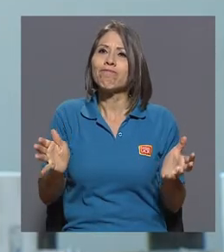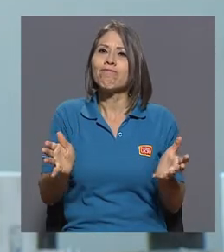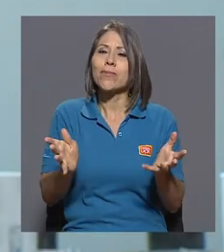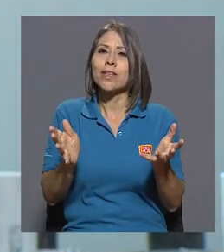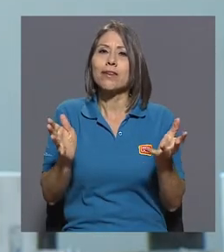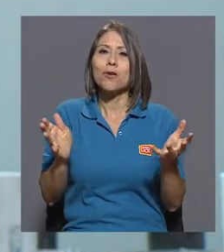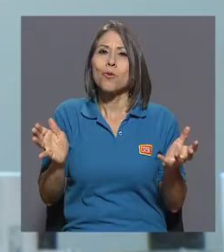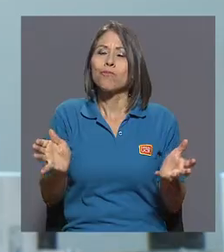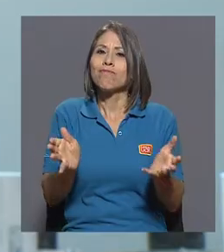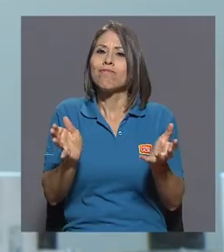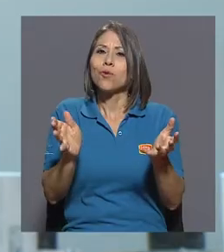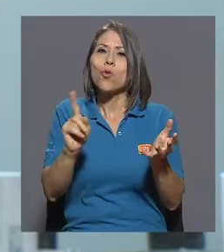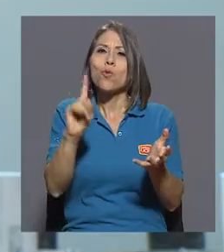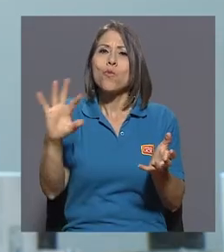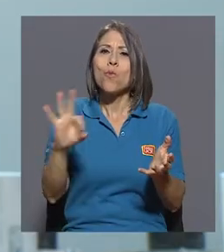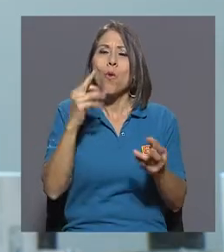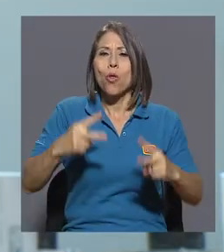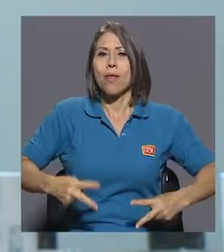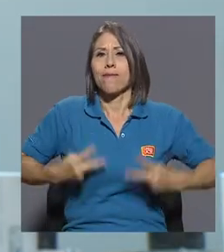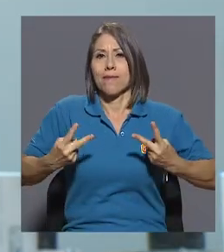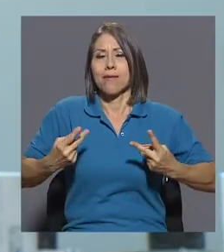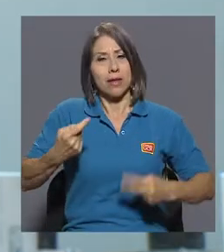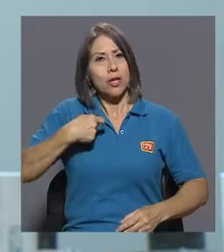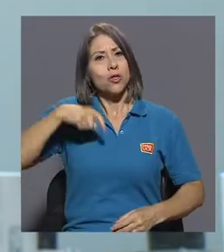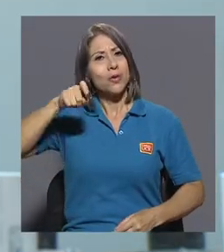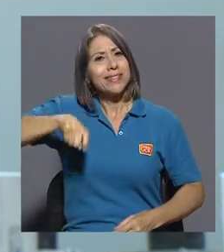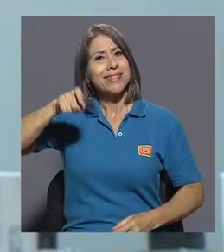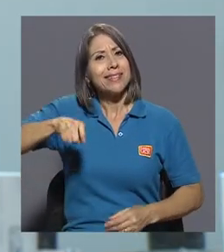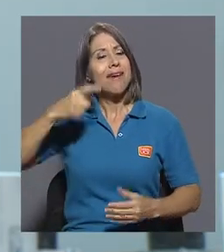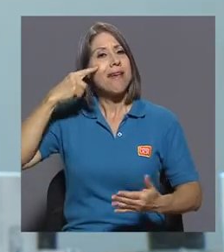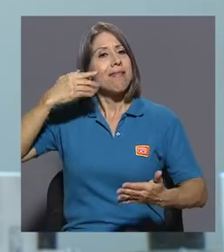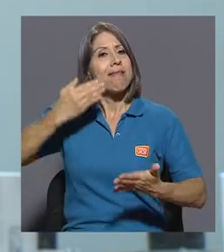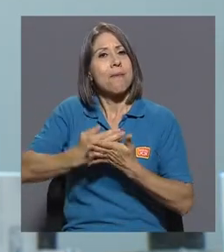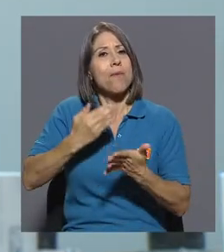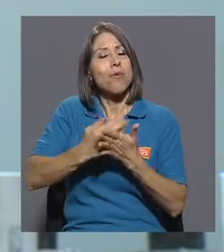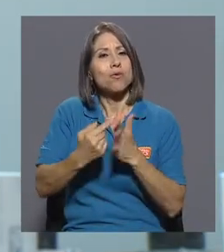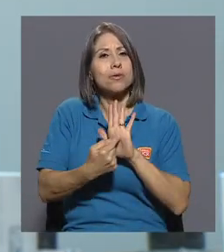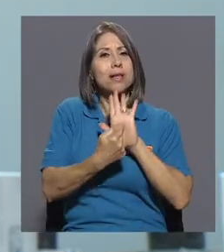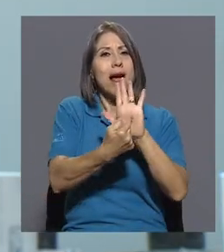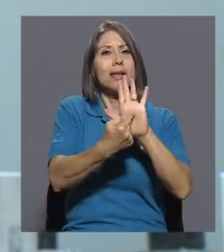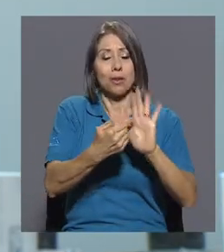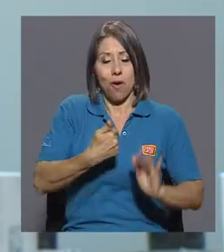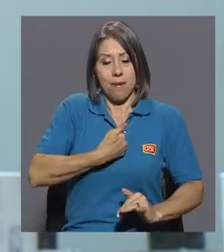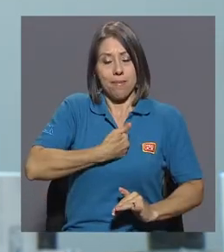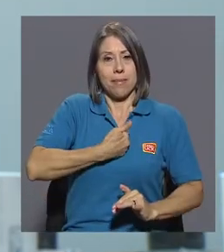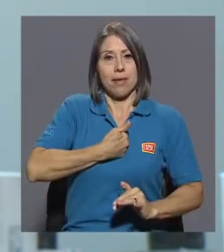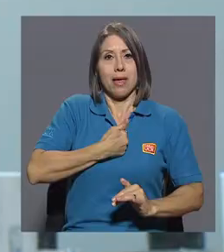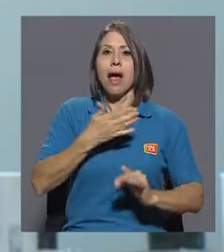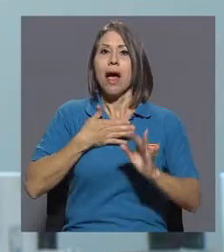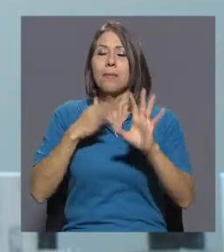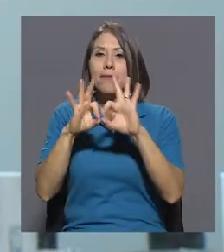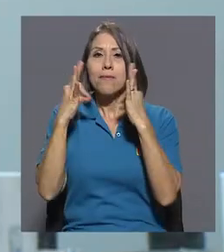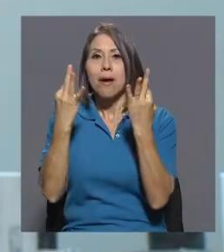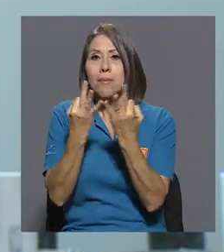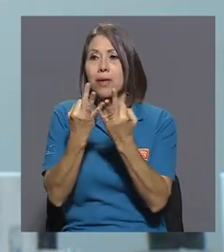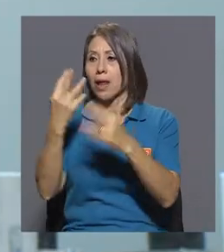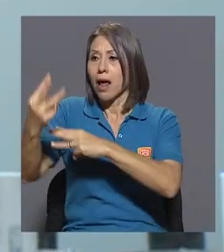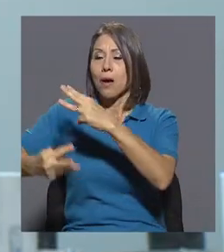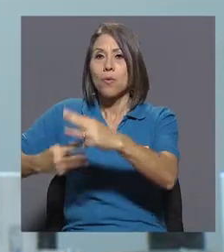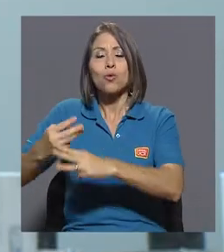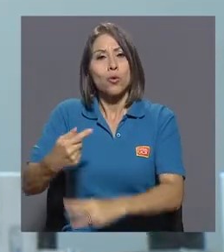en un modo de vivir. Yo necesitaba demostrárselo a mí, a mi familia, al mundo, de que sí